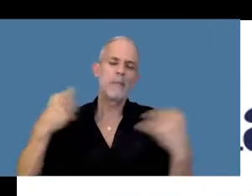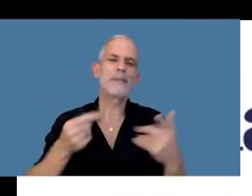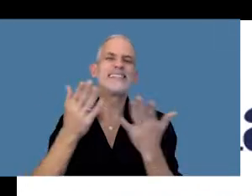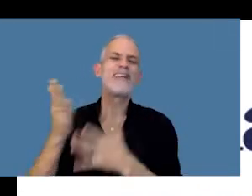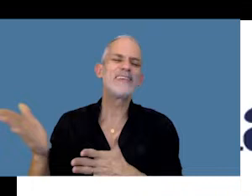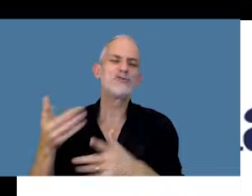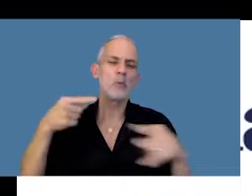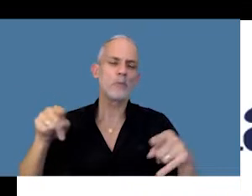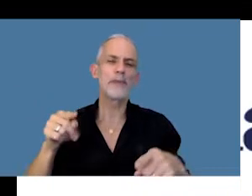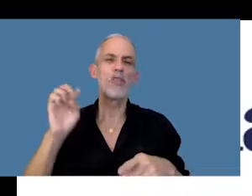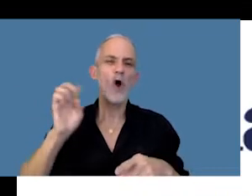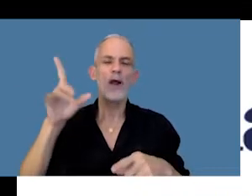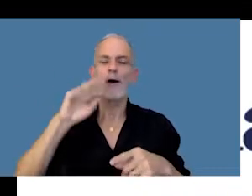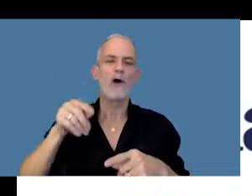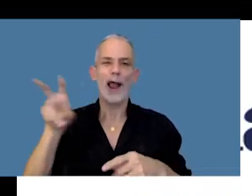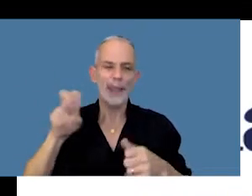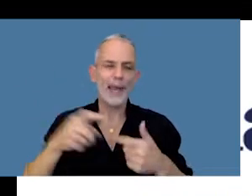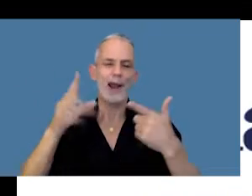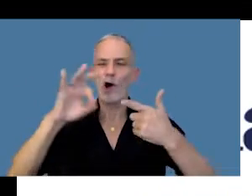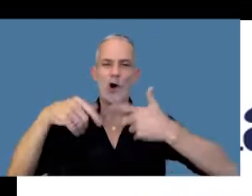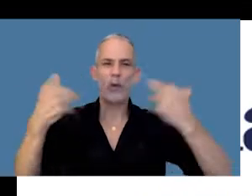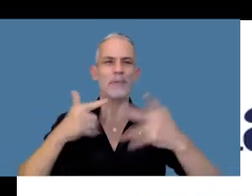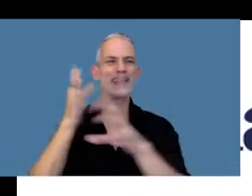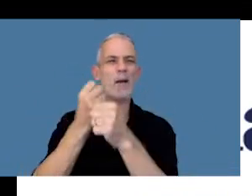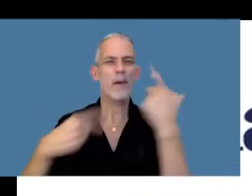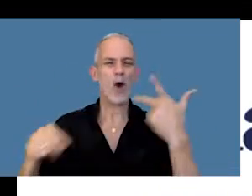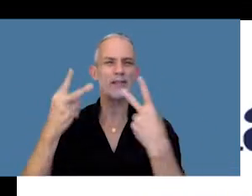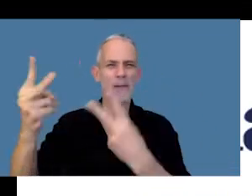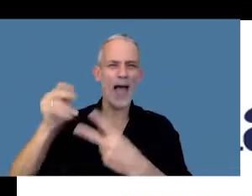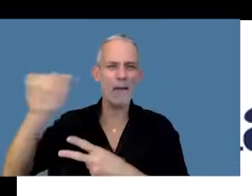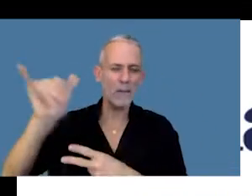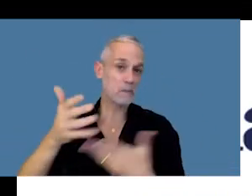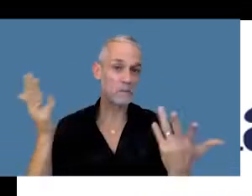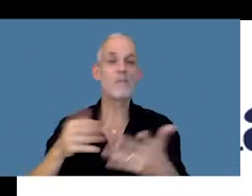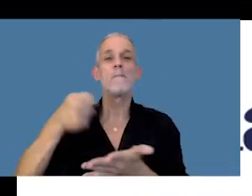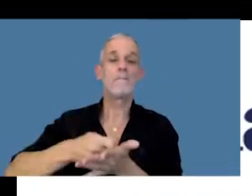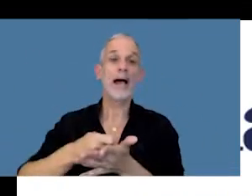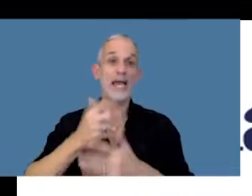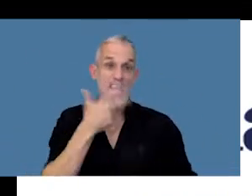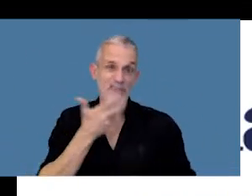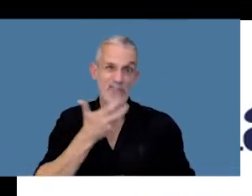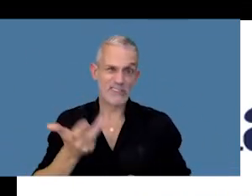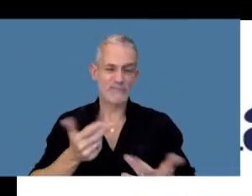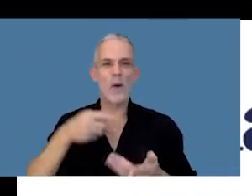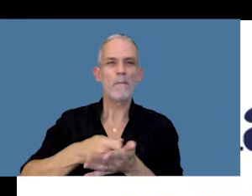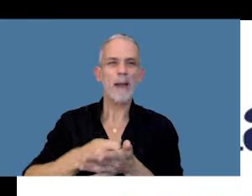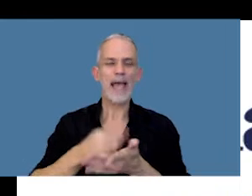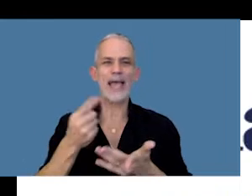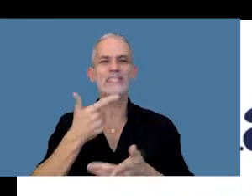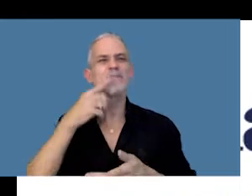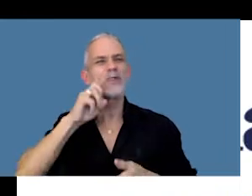servicio, pagué una locación, pagué transporte, ¿sí? Pagué Netflix, pagué